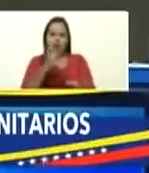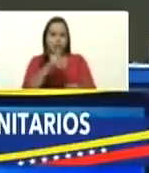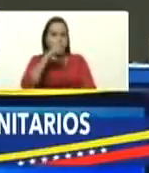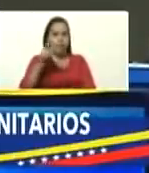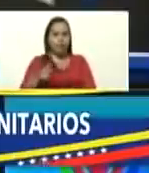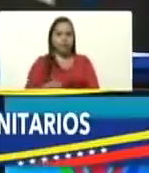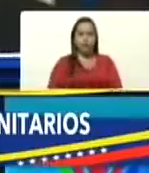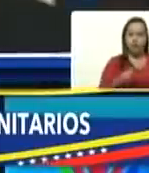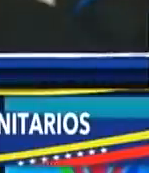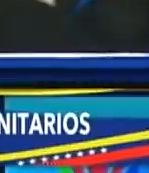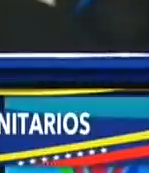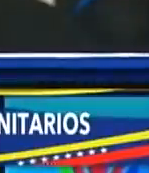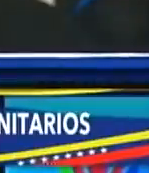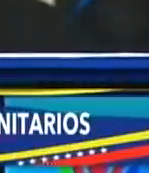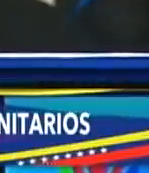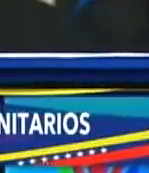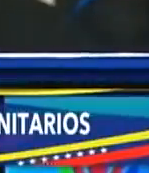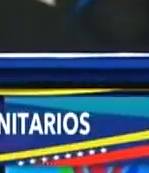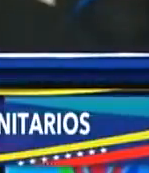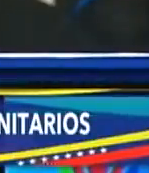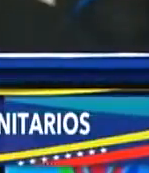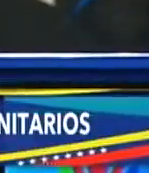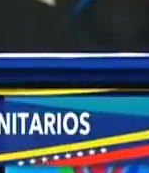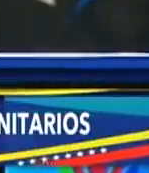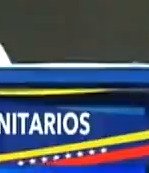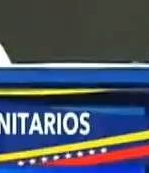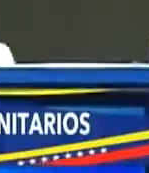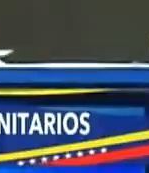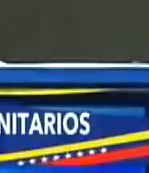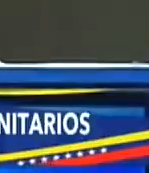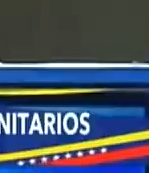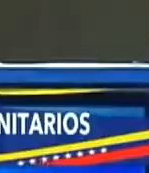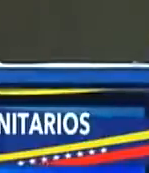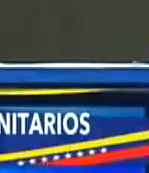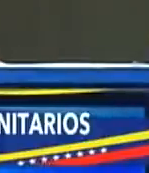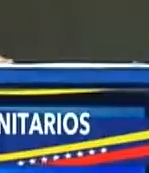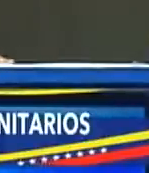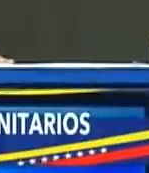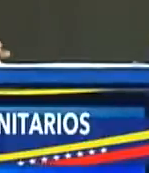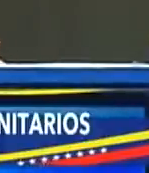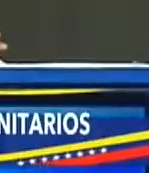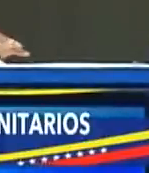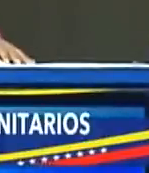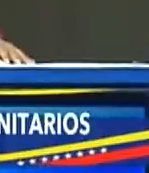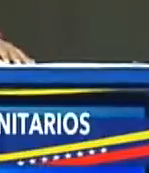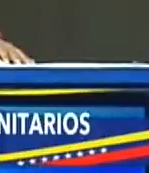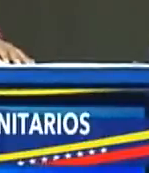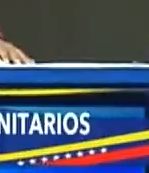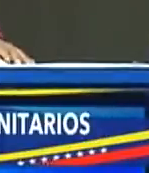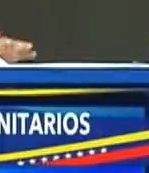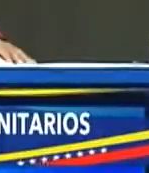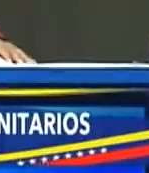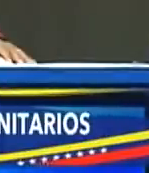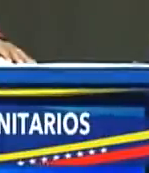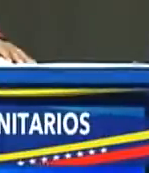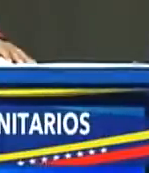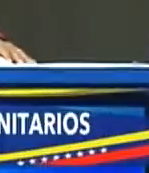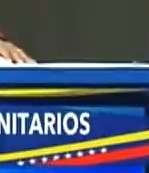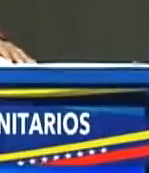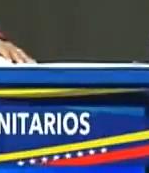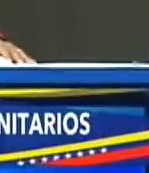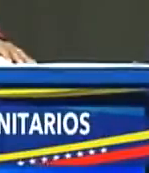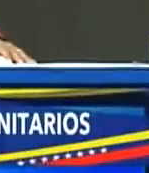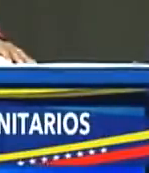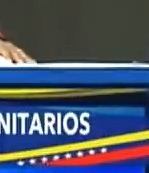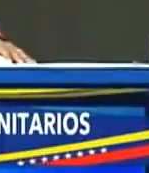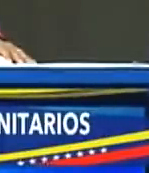¿Cómo es esa aplicación? ¿Cómo se llama? No le hemos dado nombre, ¿no? Una app. ¿Quién la inventó? Daniel Mata, el ingeniero secretario de gobierno